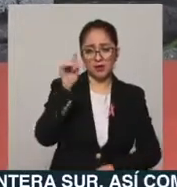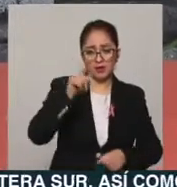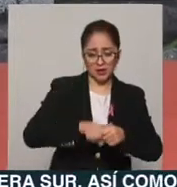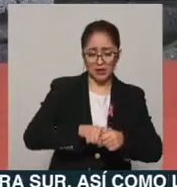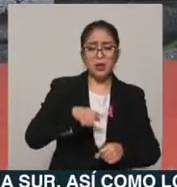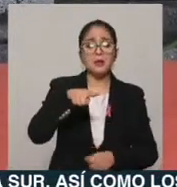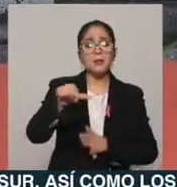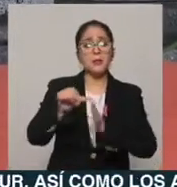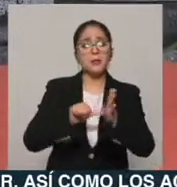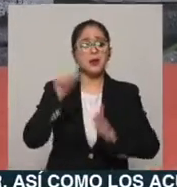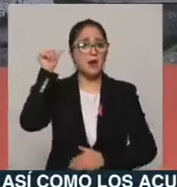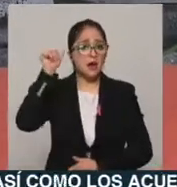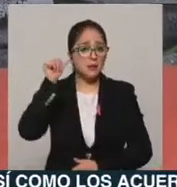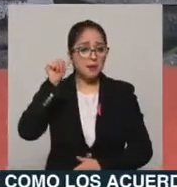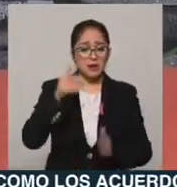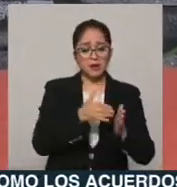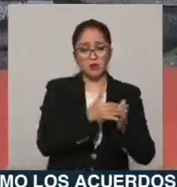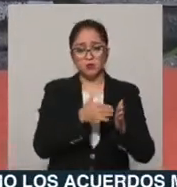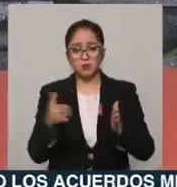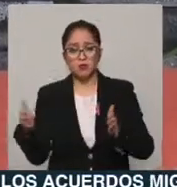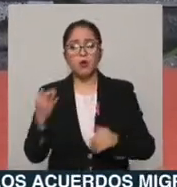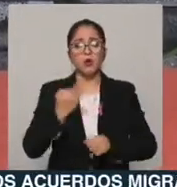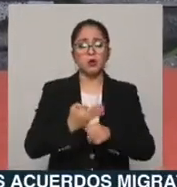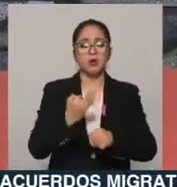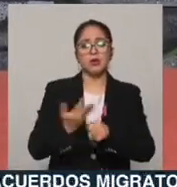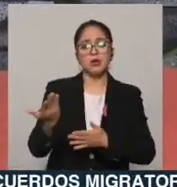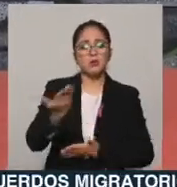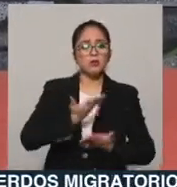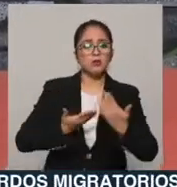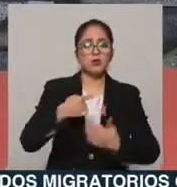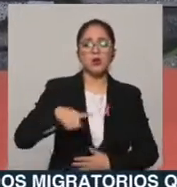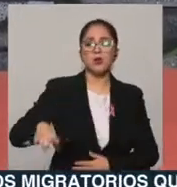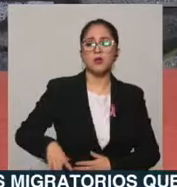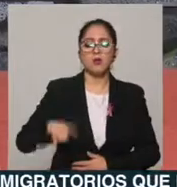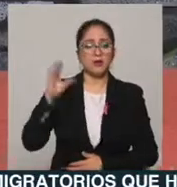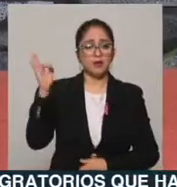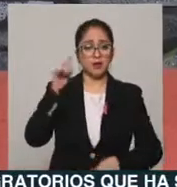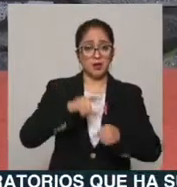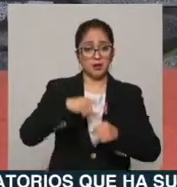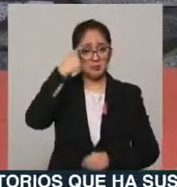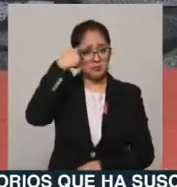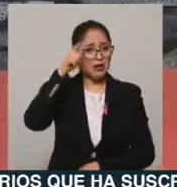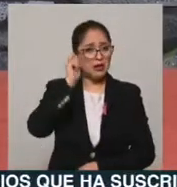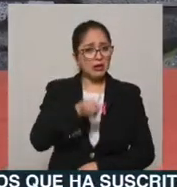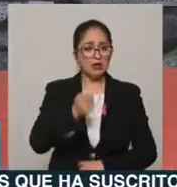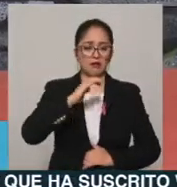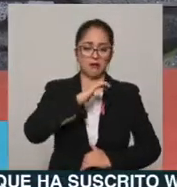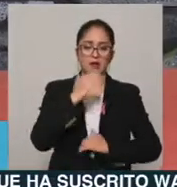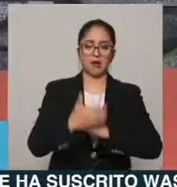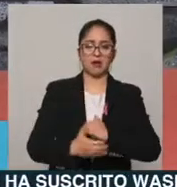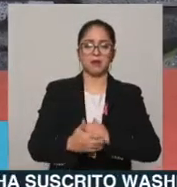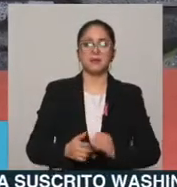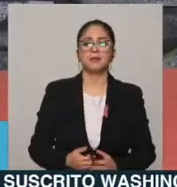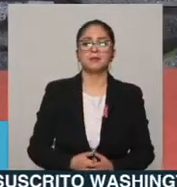fecha seguimos colaborando con el gobierno federal para ya, digamos, cerrar esta transición, ¿no?